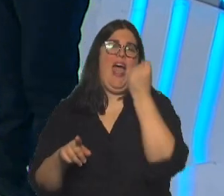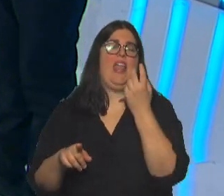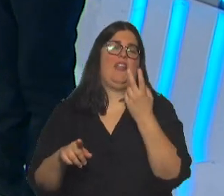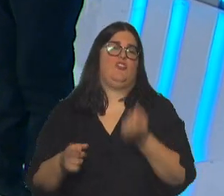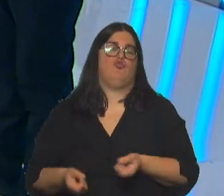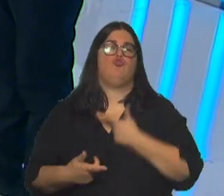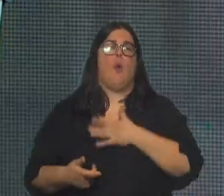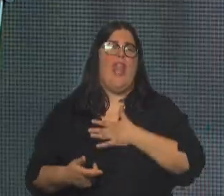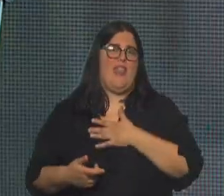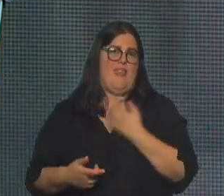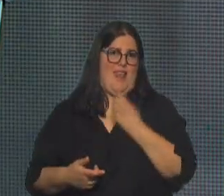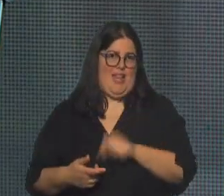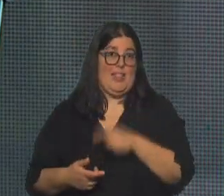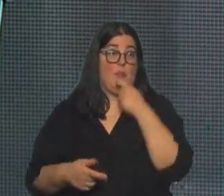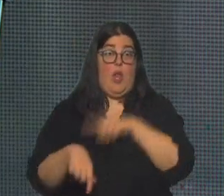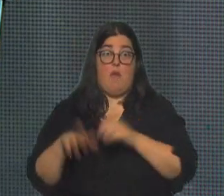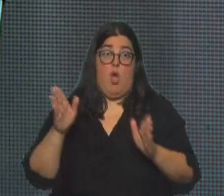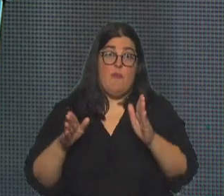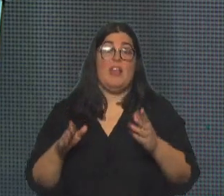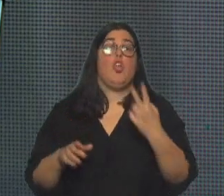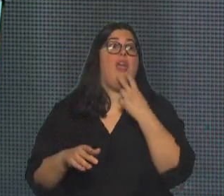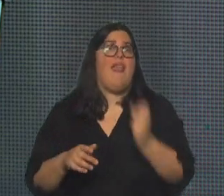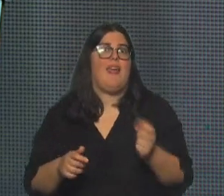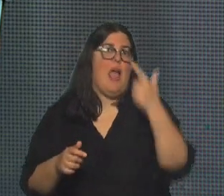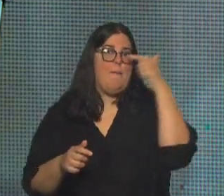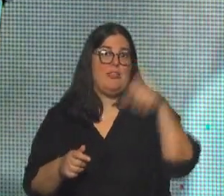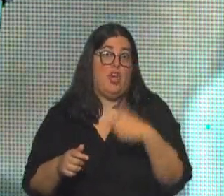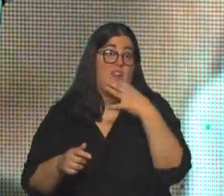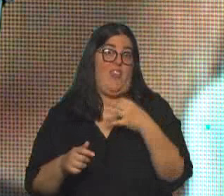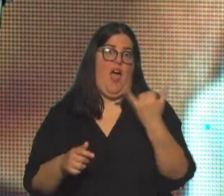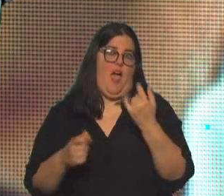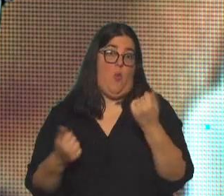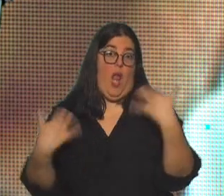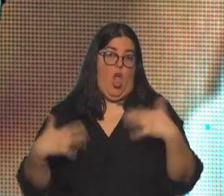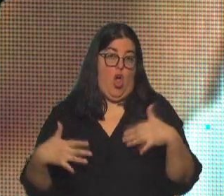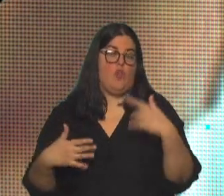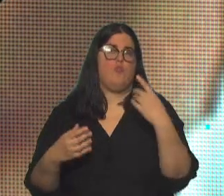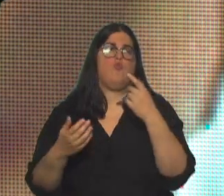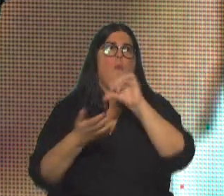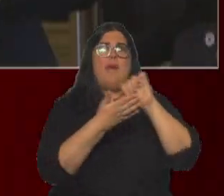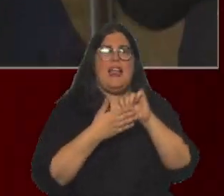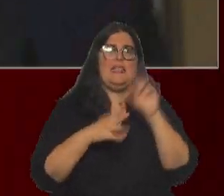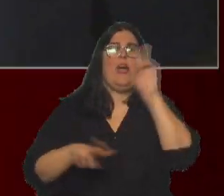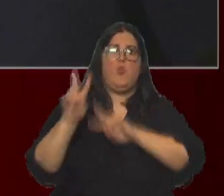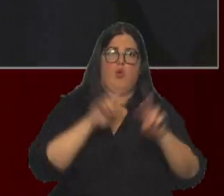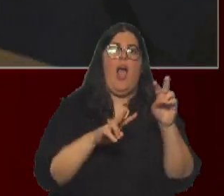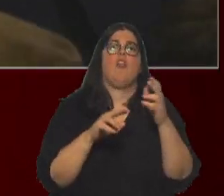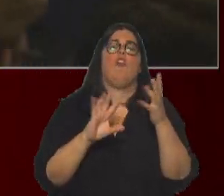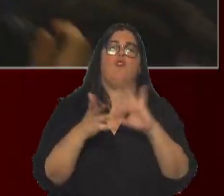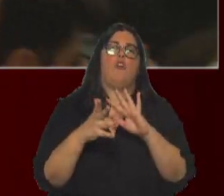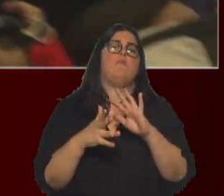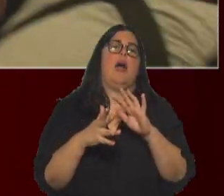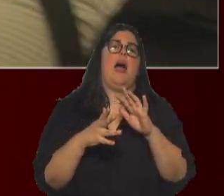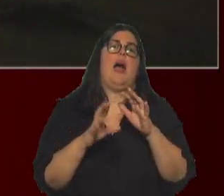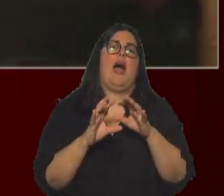momento en donde el petróleo y la energía en general están siendo muy valorados y muchos países están optando precisamente por